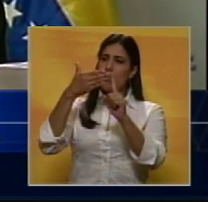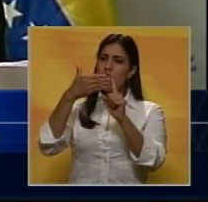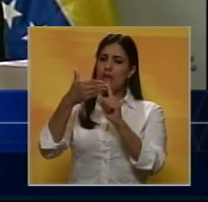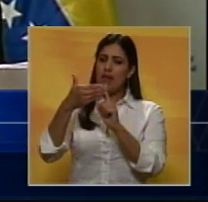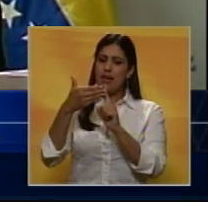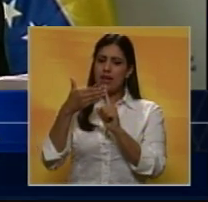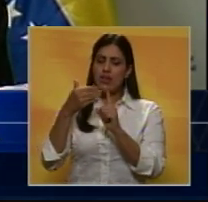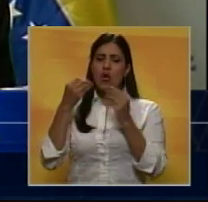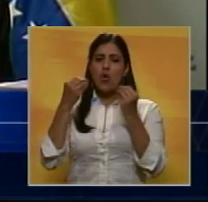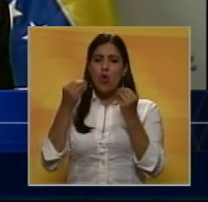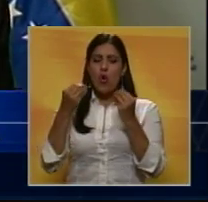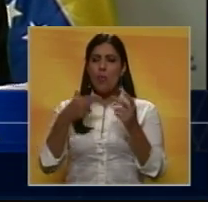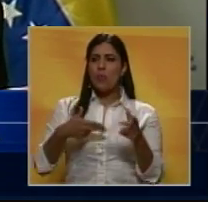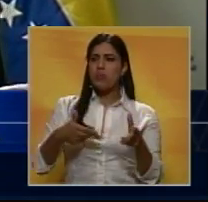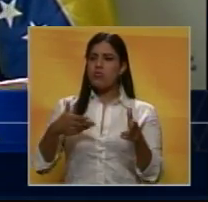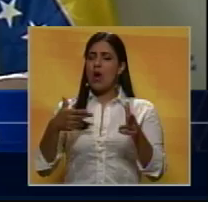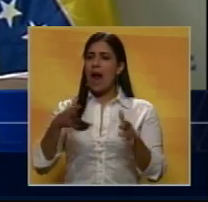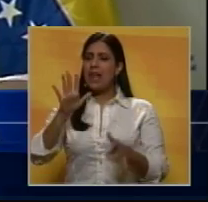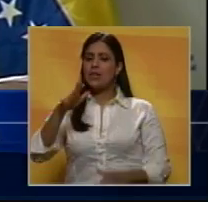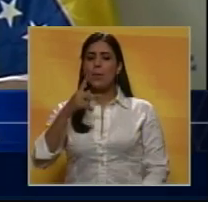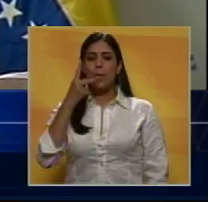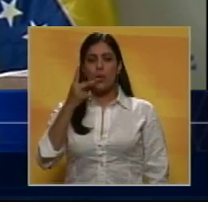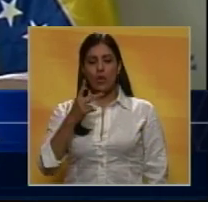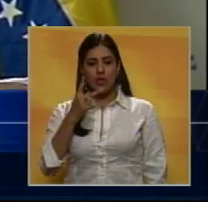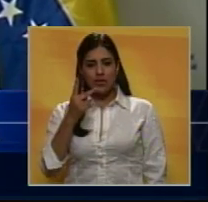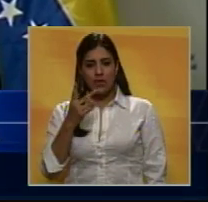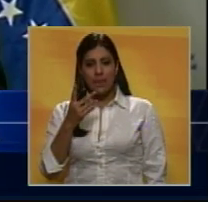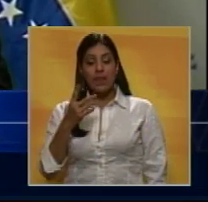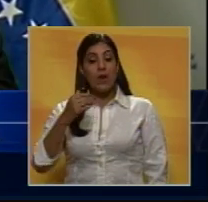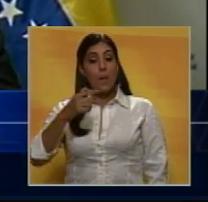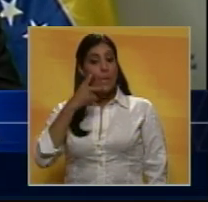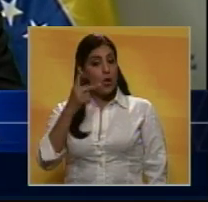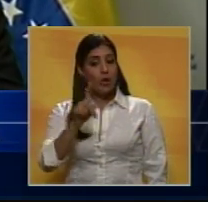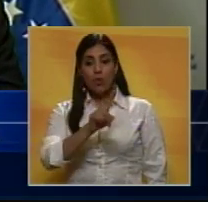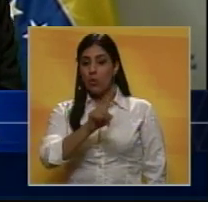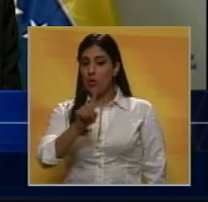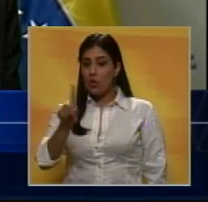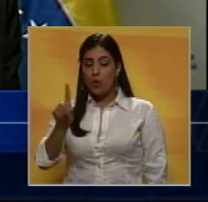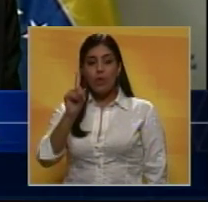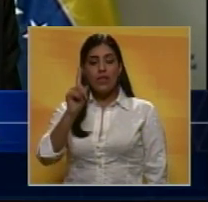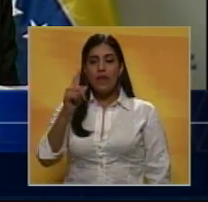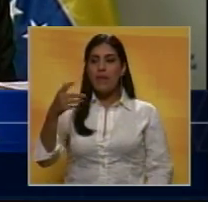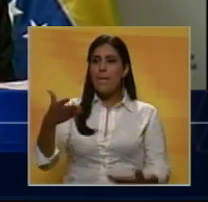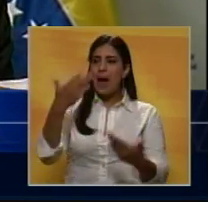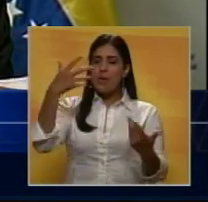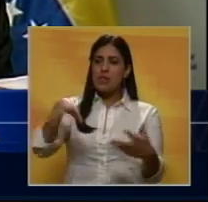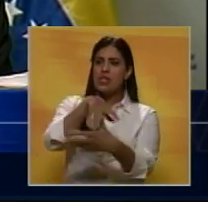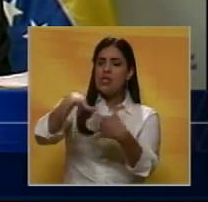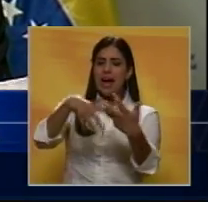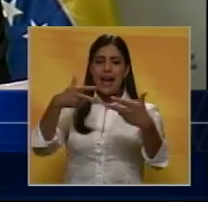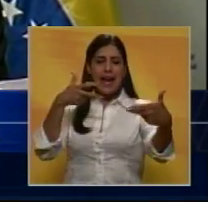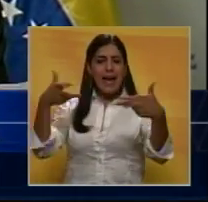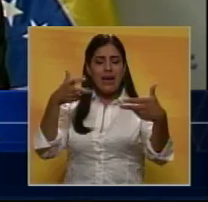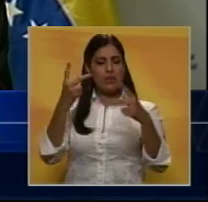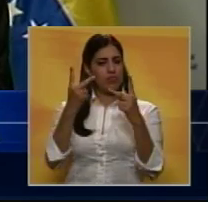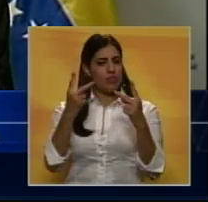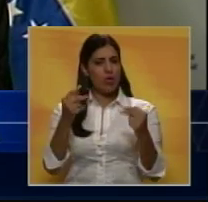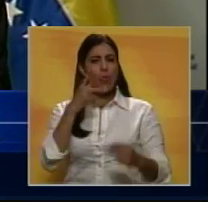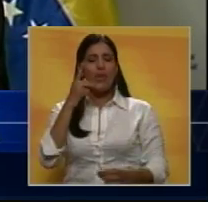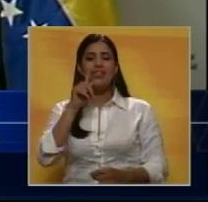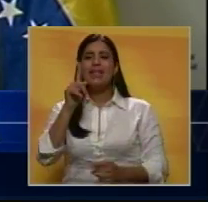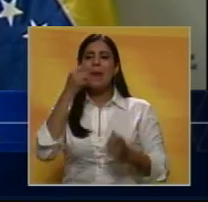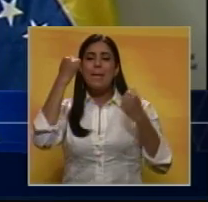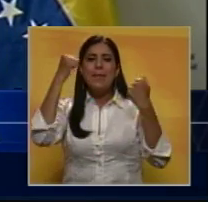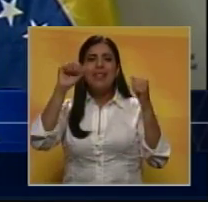violencia como arma de acción política. La política no debe conducirnos a la guerra. La política es